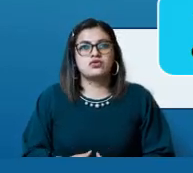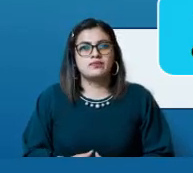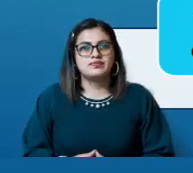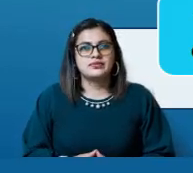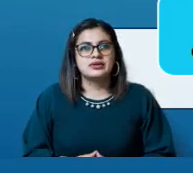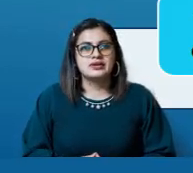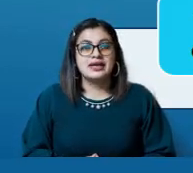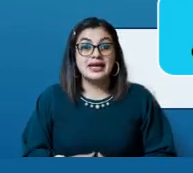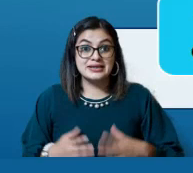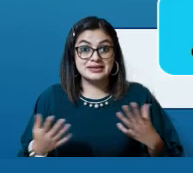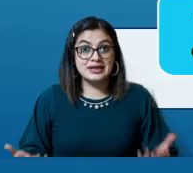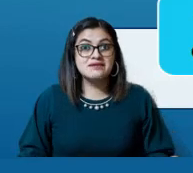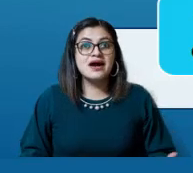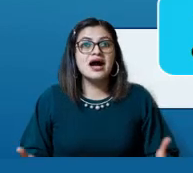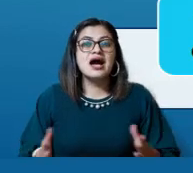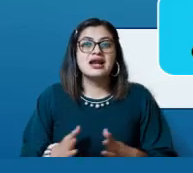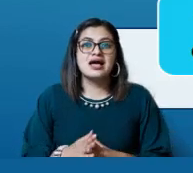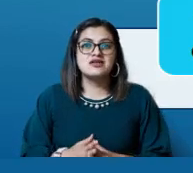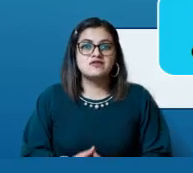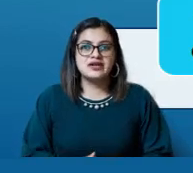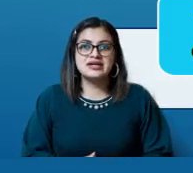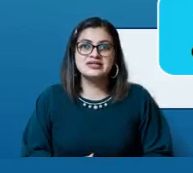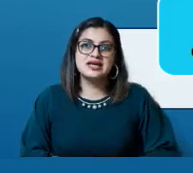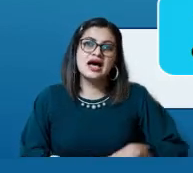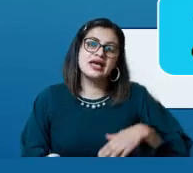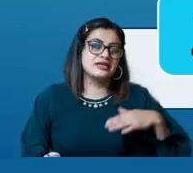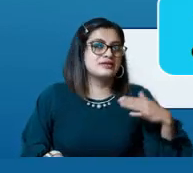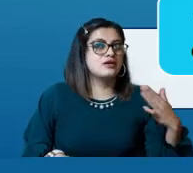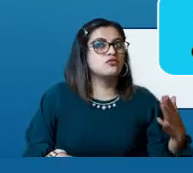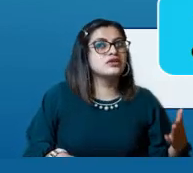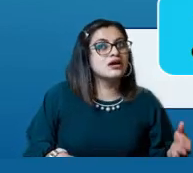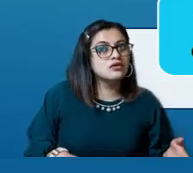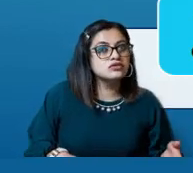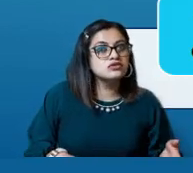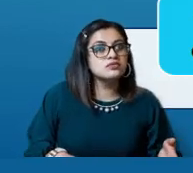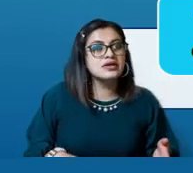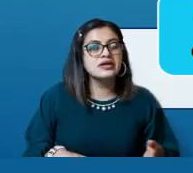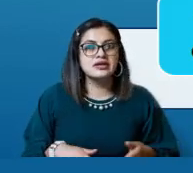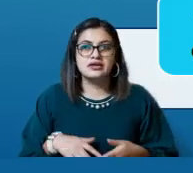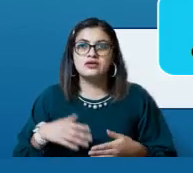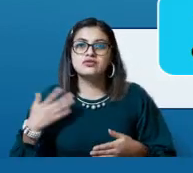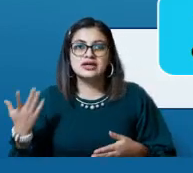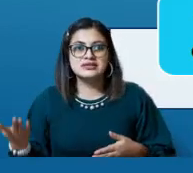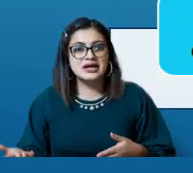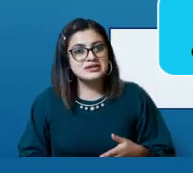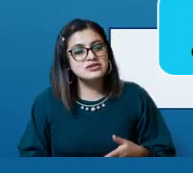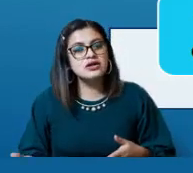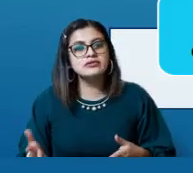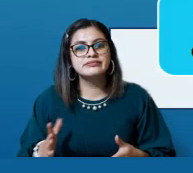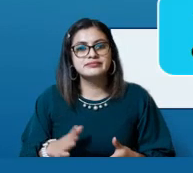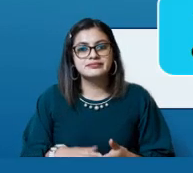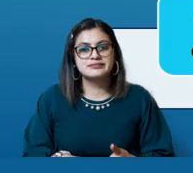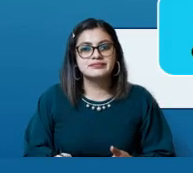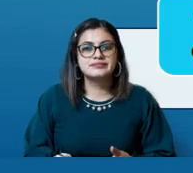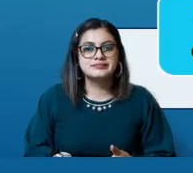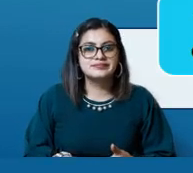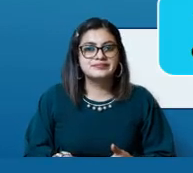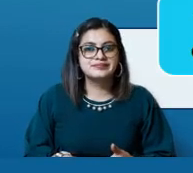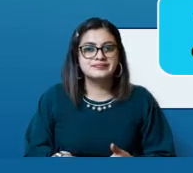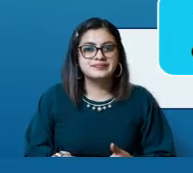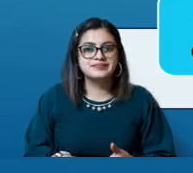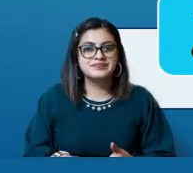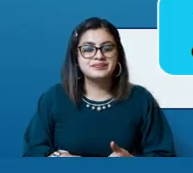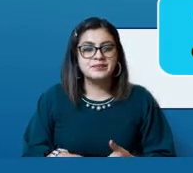Número 1. Escriba la diferencia entre una costumbre y una tradición.